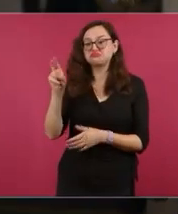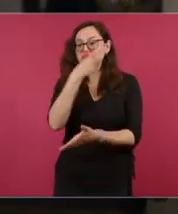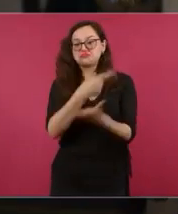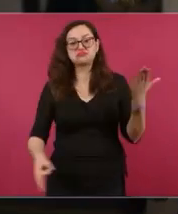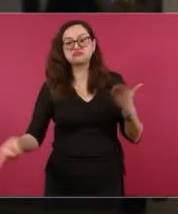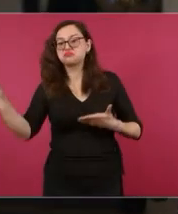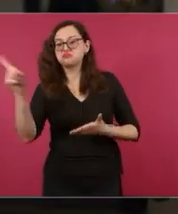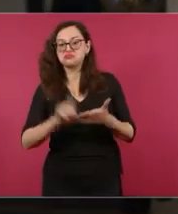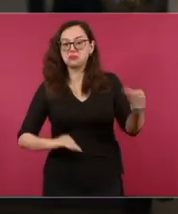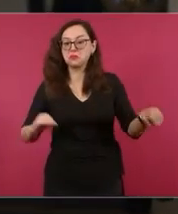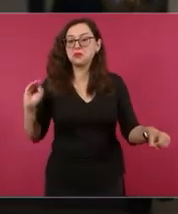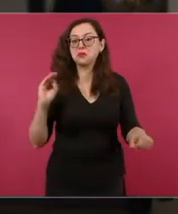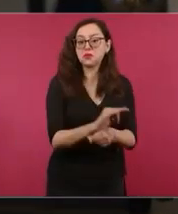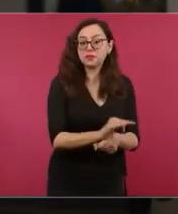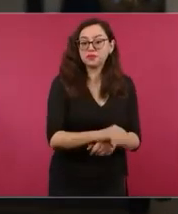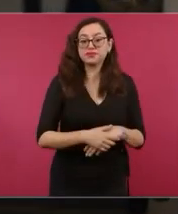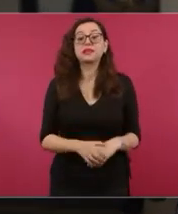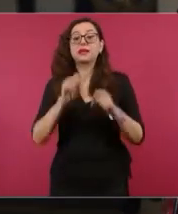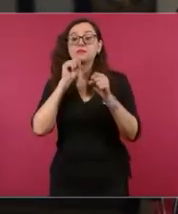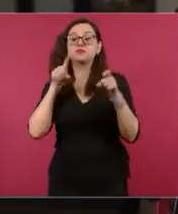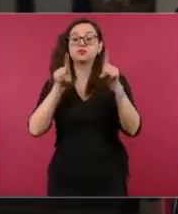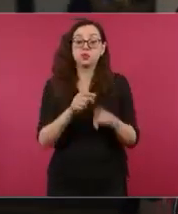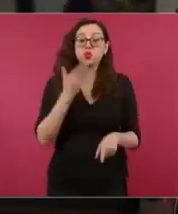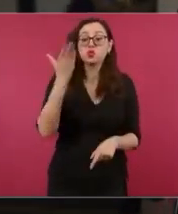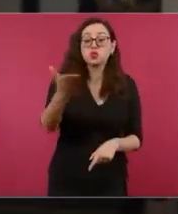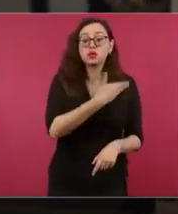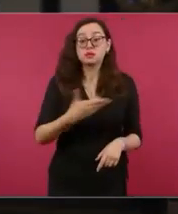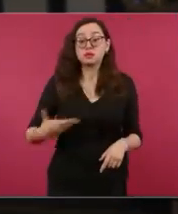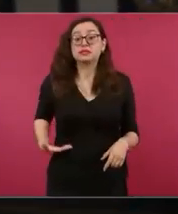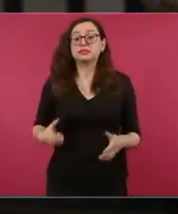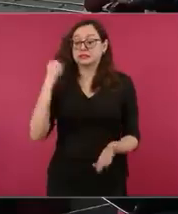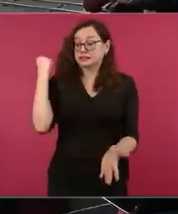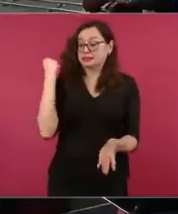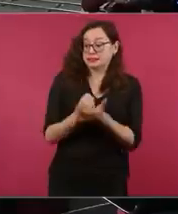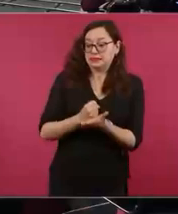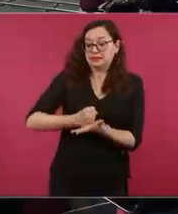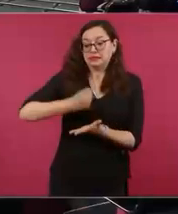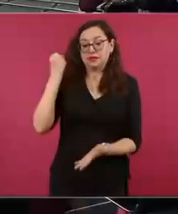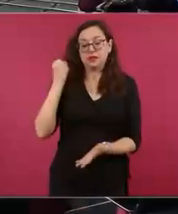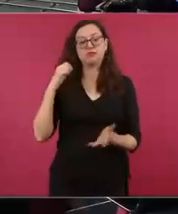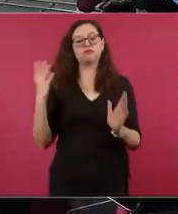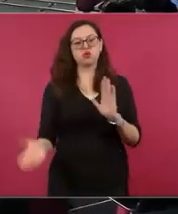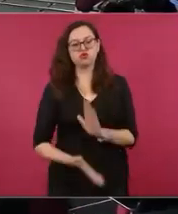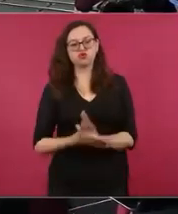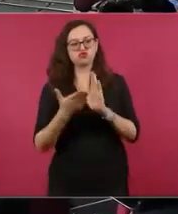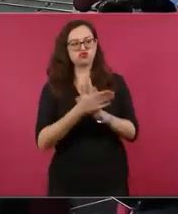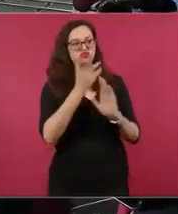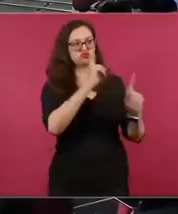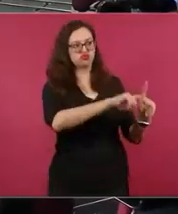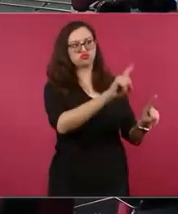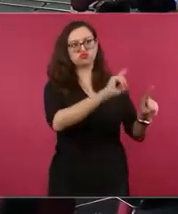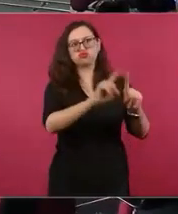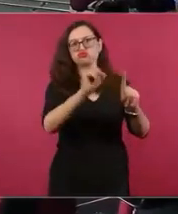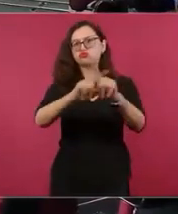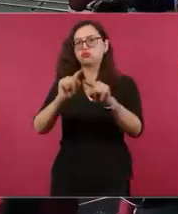abajo también el decreto presidencial que usted había emitido para considerar las obras de infraestructura como